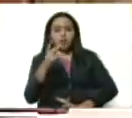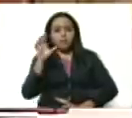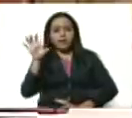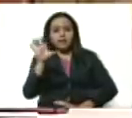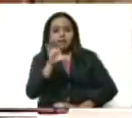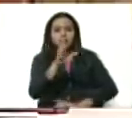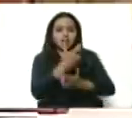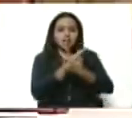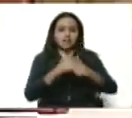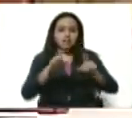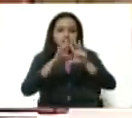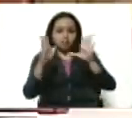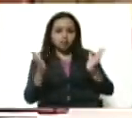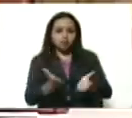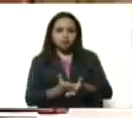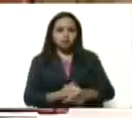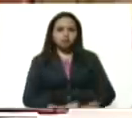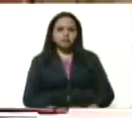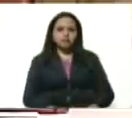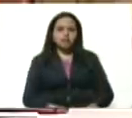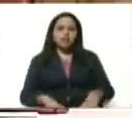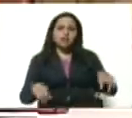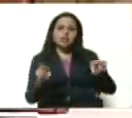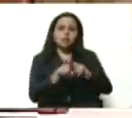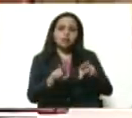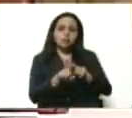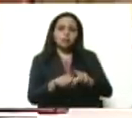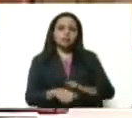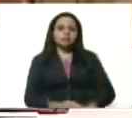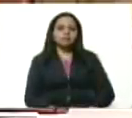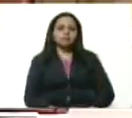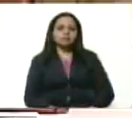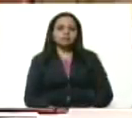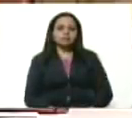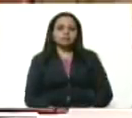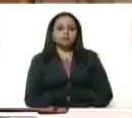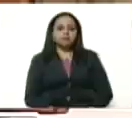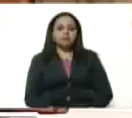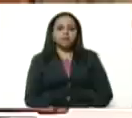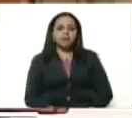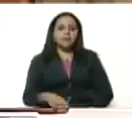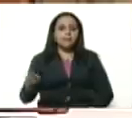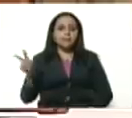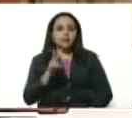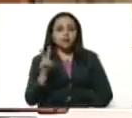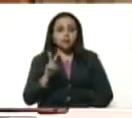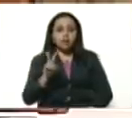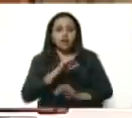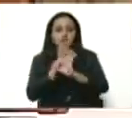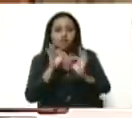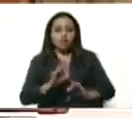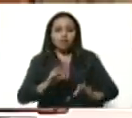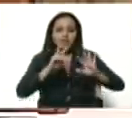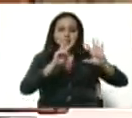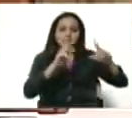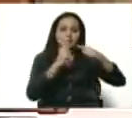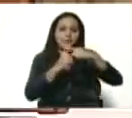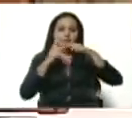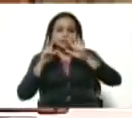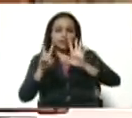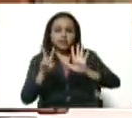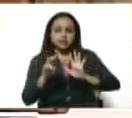en el mundo de igual manera bueno venezuela su fórmula 77